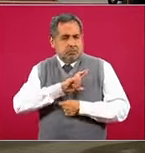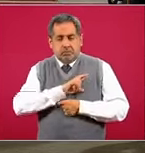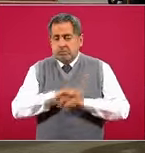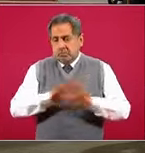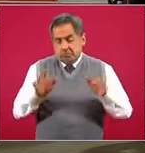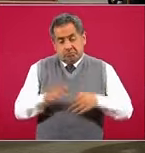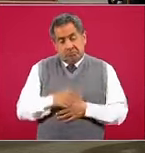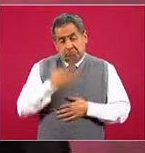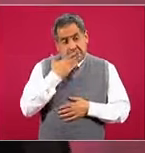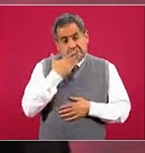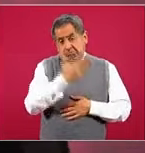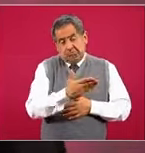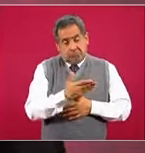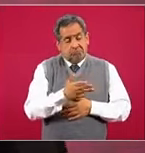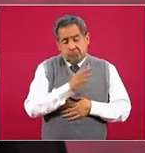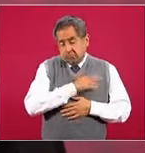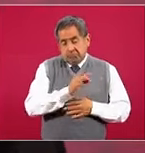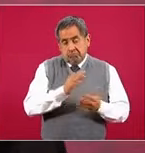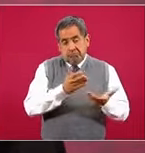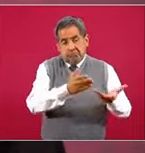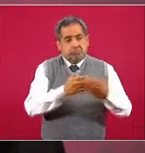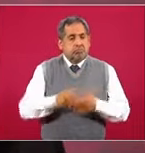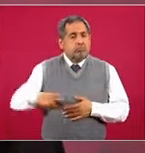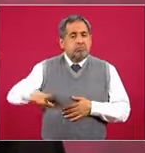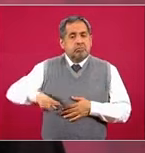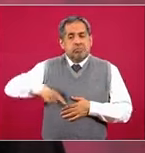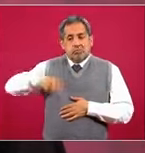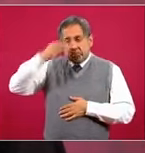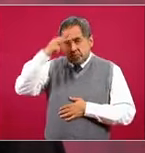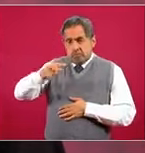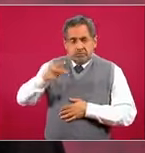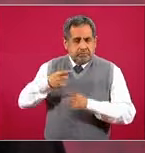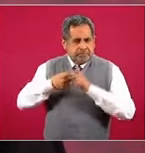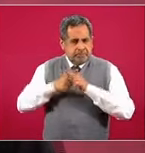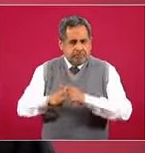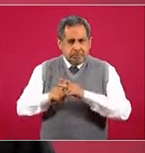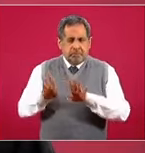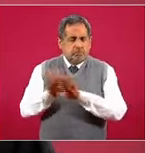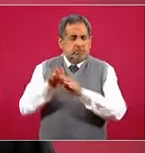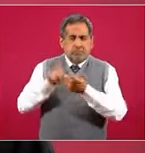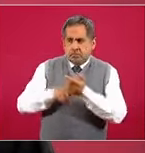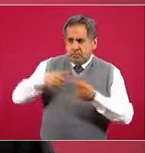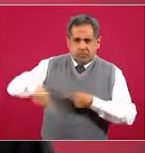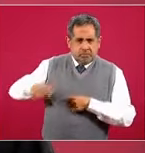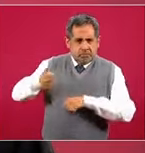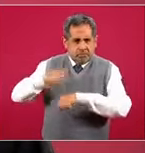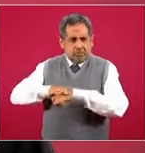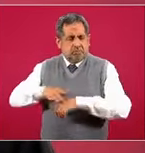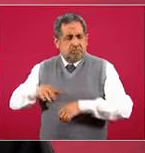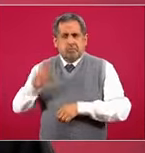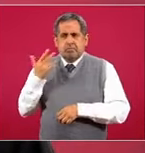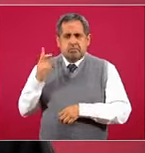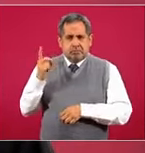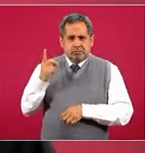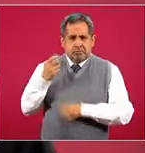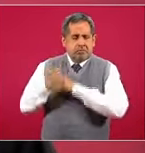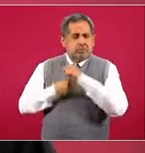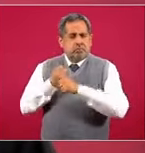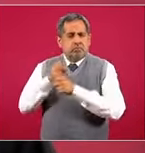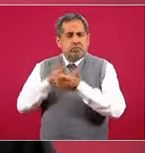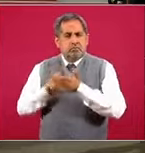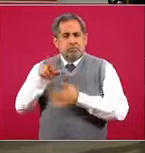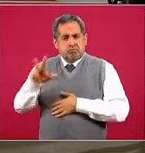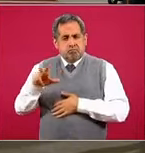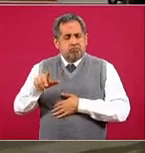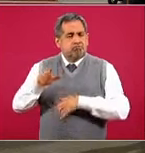Esa es una de las razones por la cual el gobierno mexicano, desde que inició esta administración en diciembre del 2018, ha